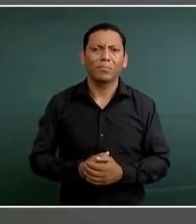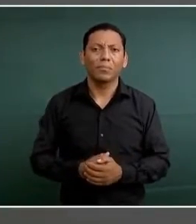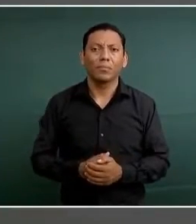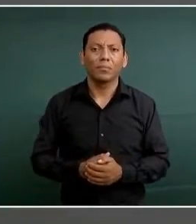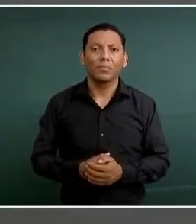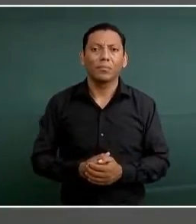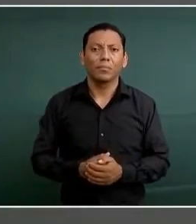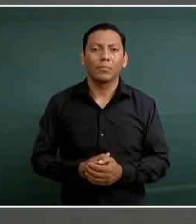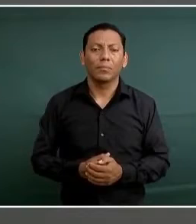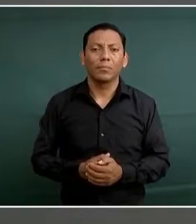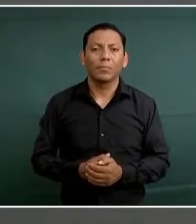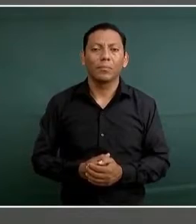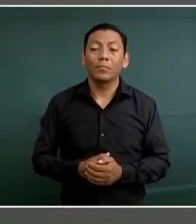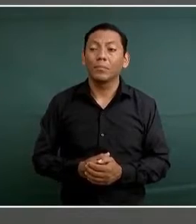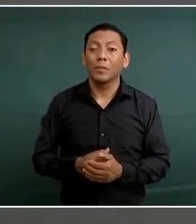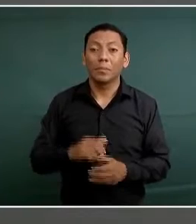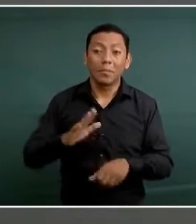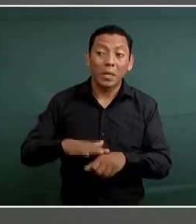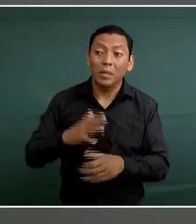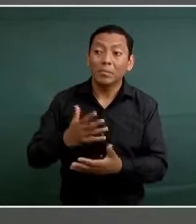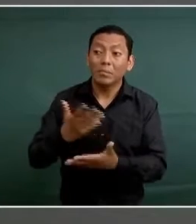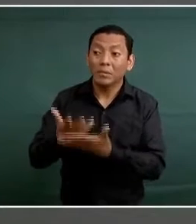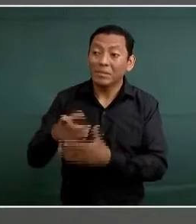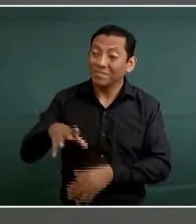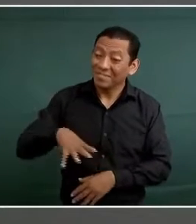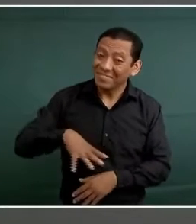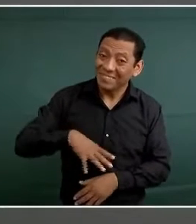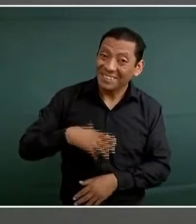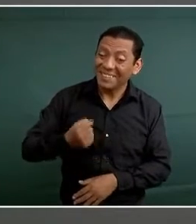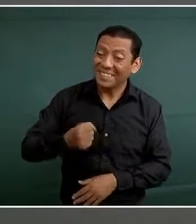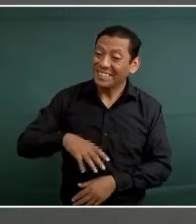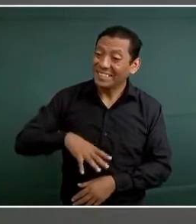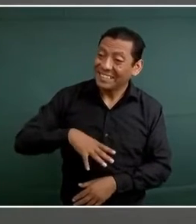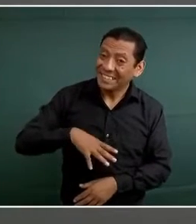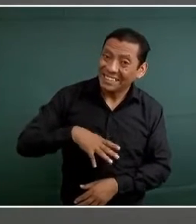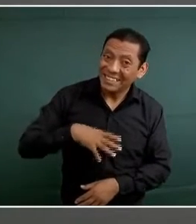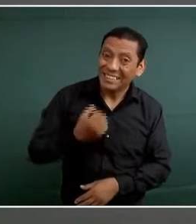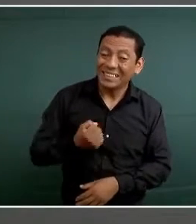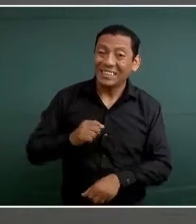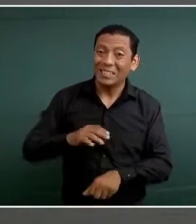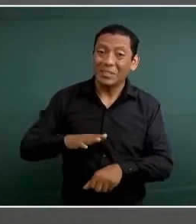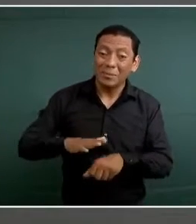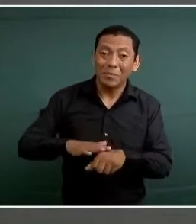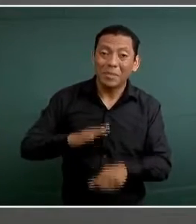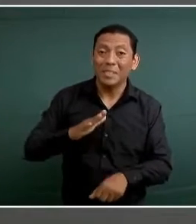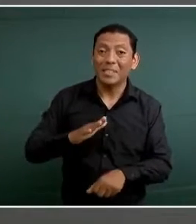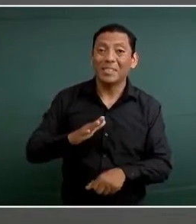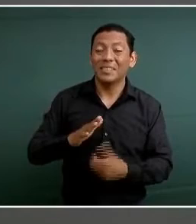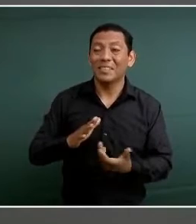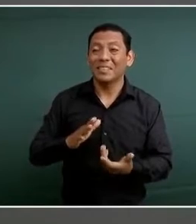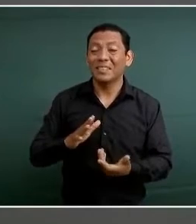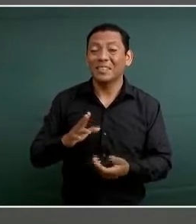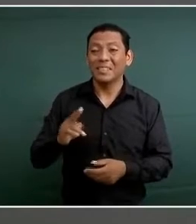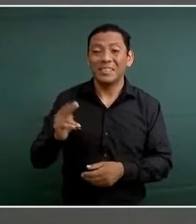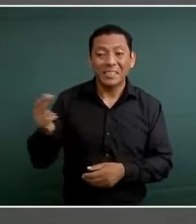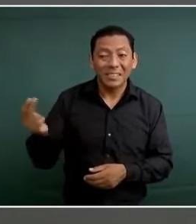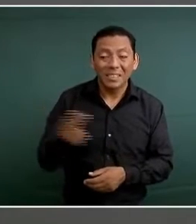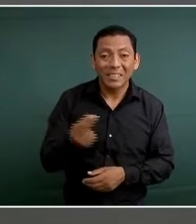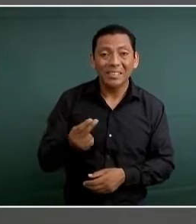pedir más sacrificios de los necesarios